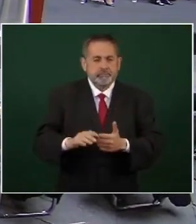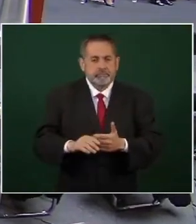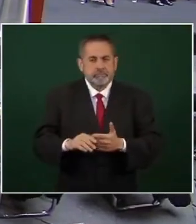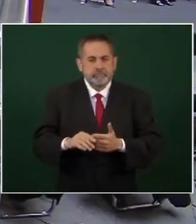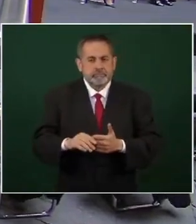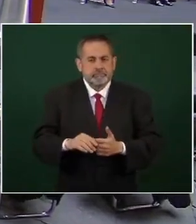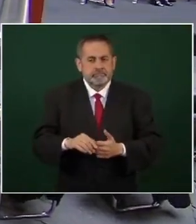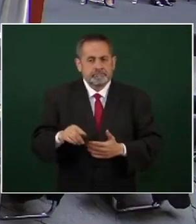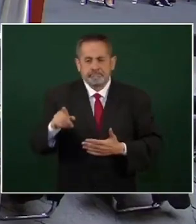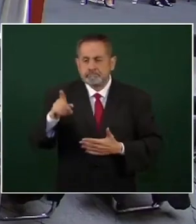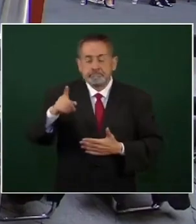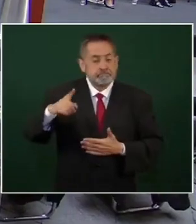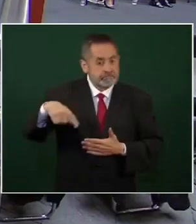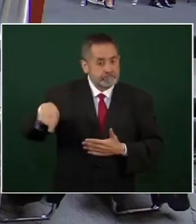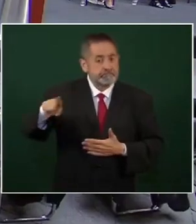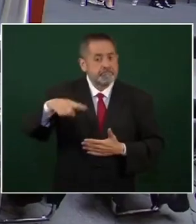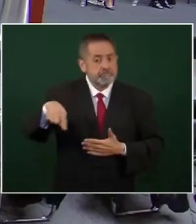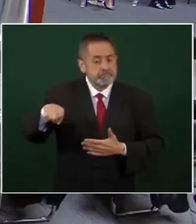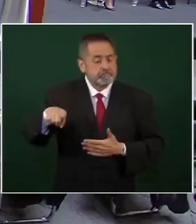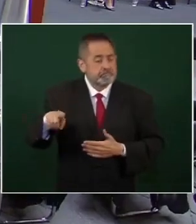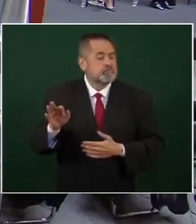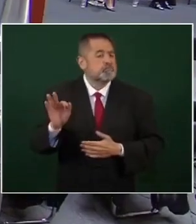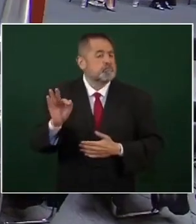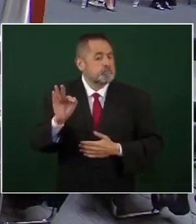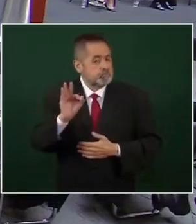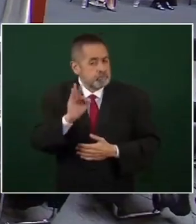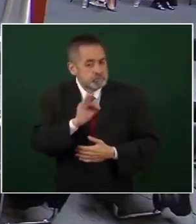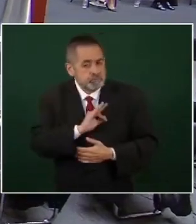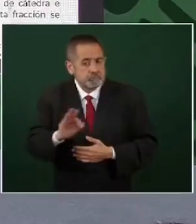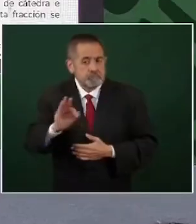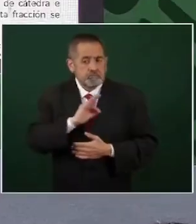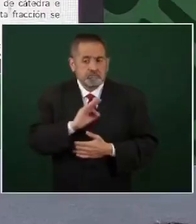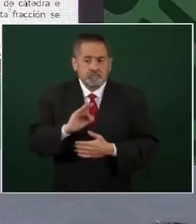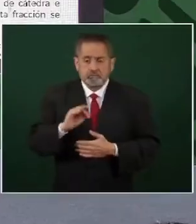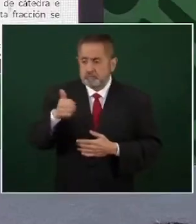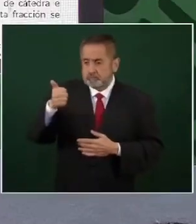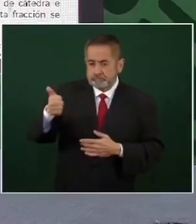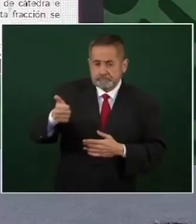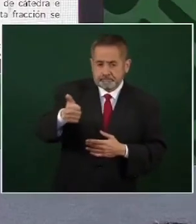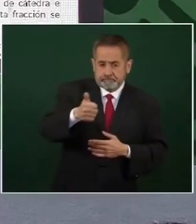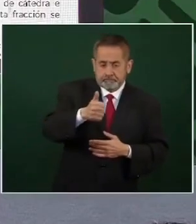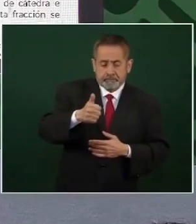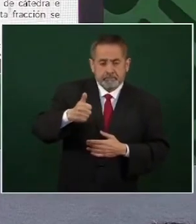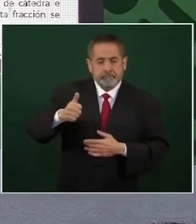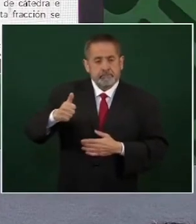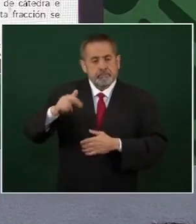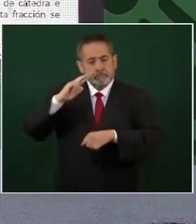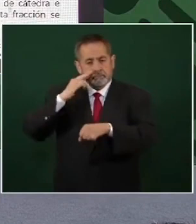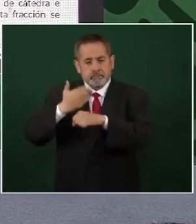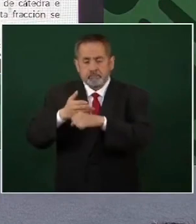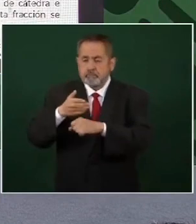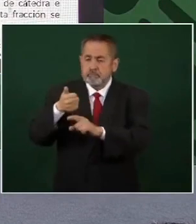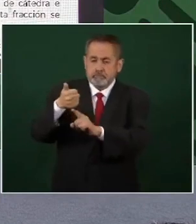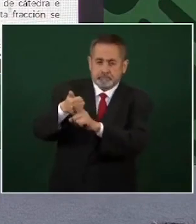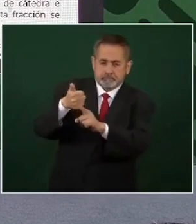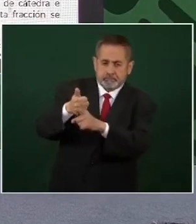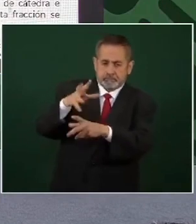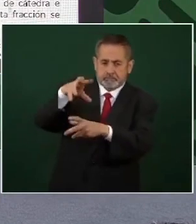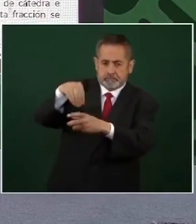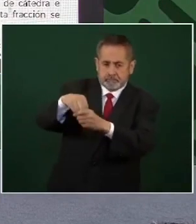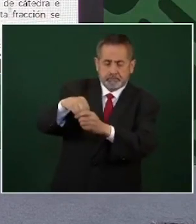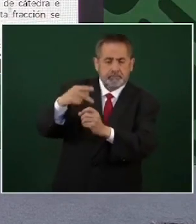tendrán la facultad y la responsabilidad de gobernarse a sí mismas.